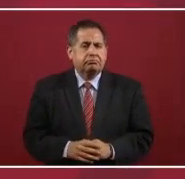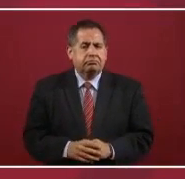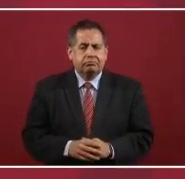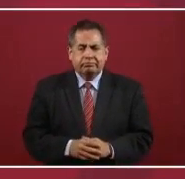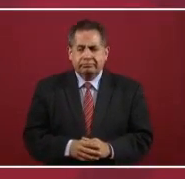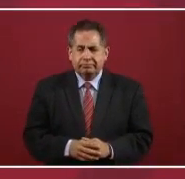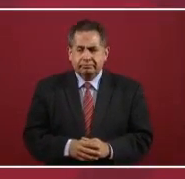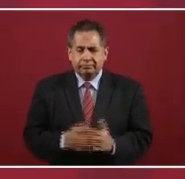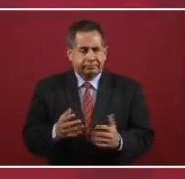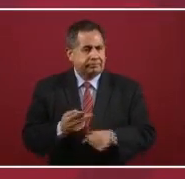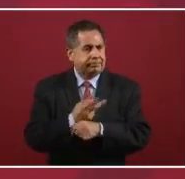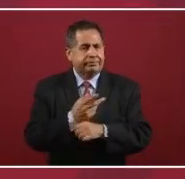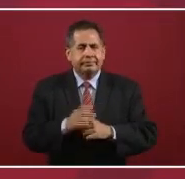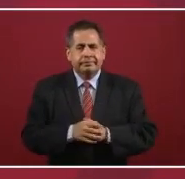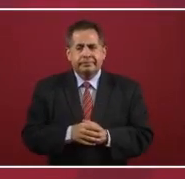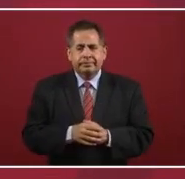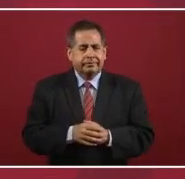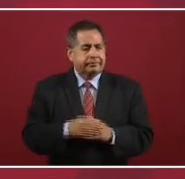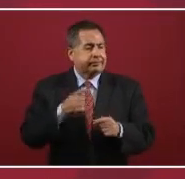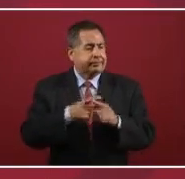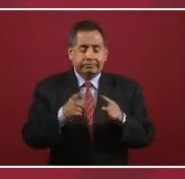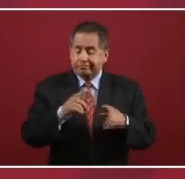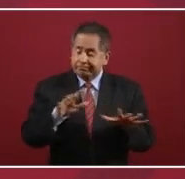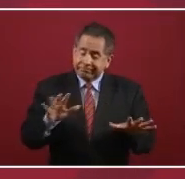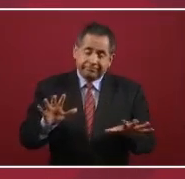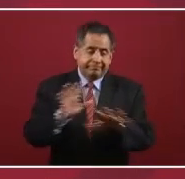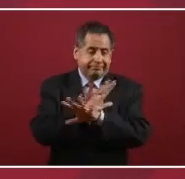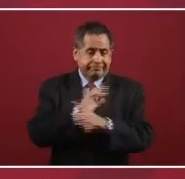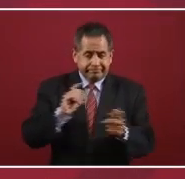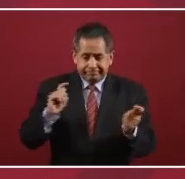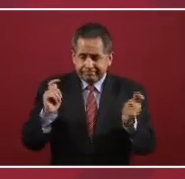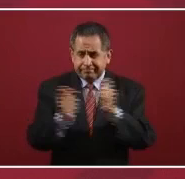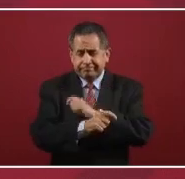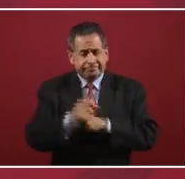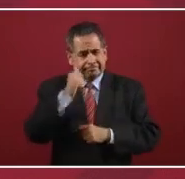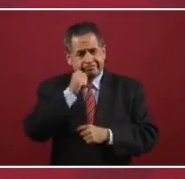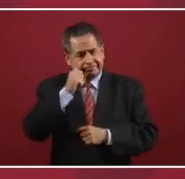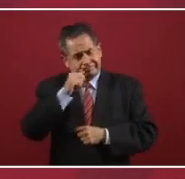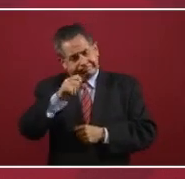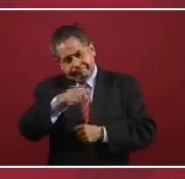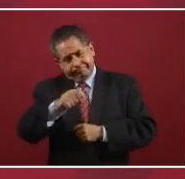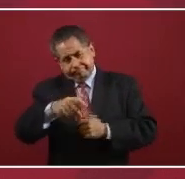Es lo que pasa en todos los cambios. Por eso viene